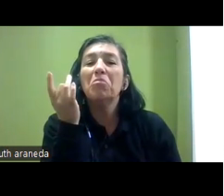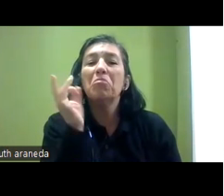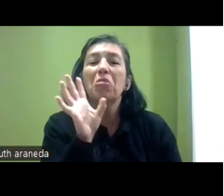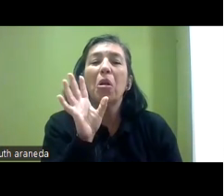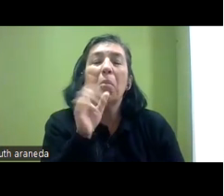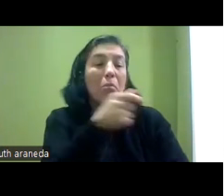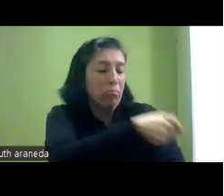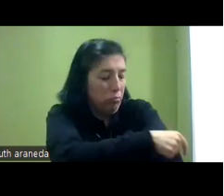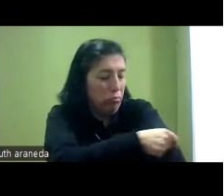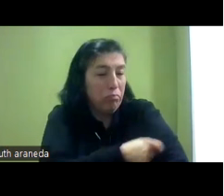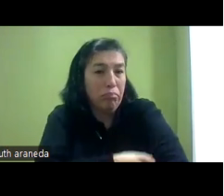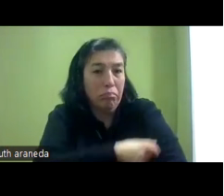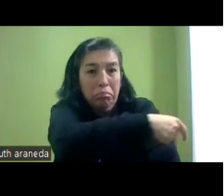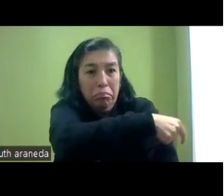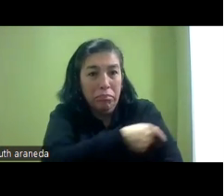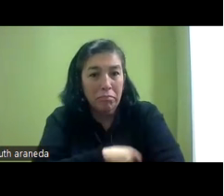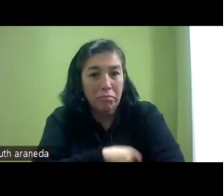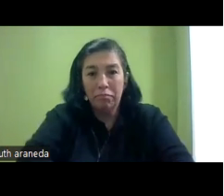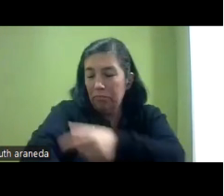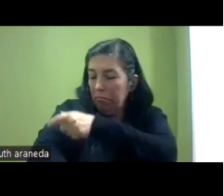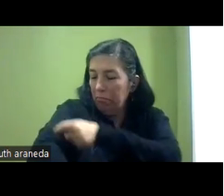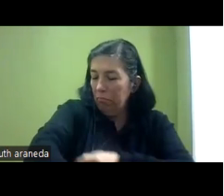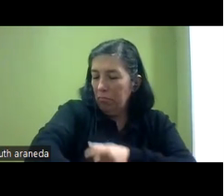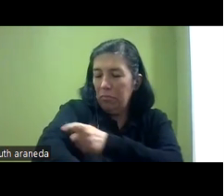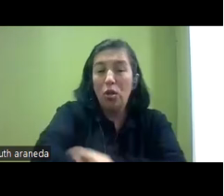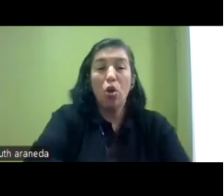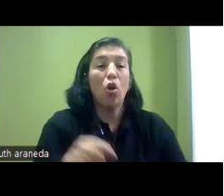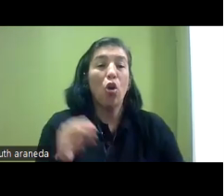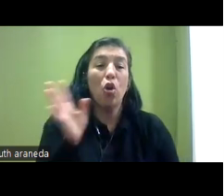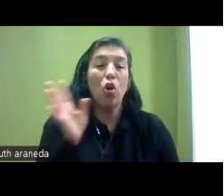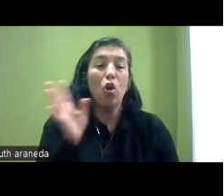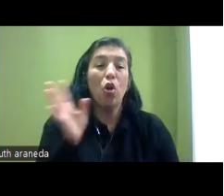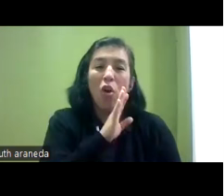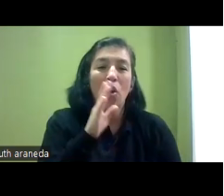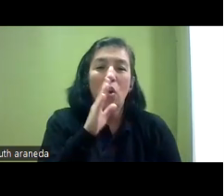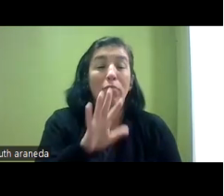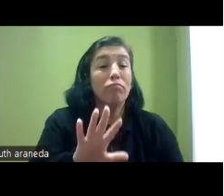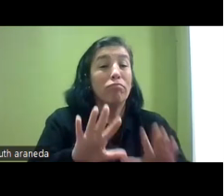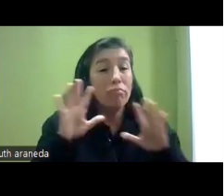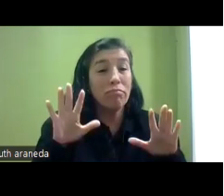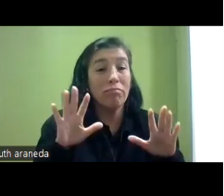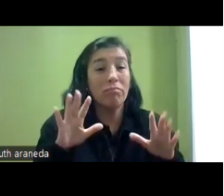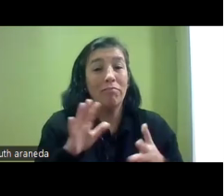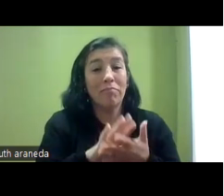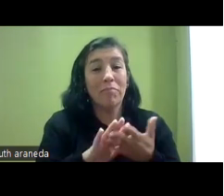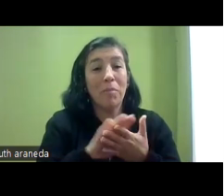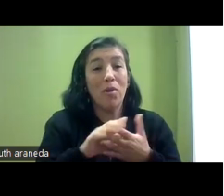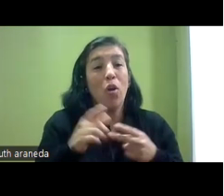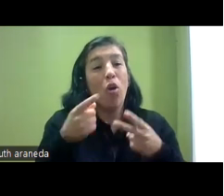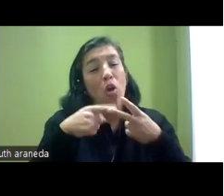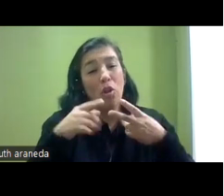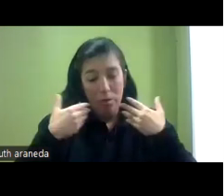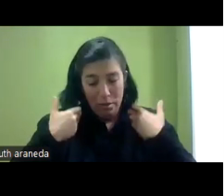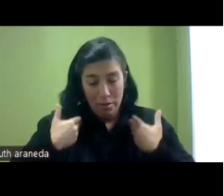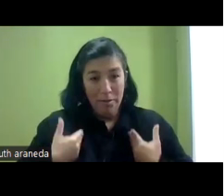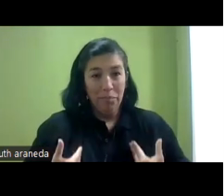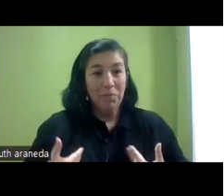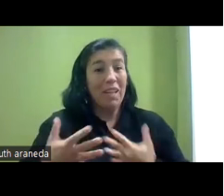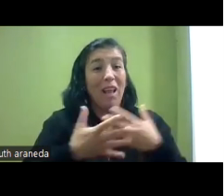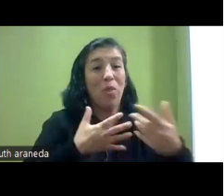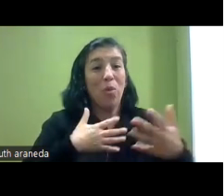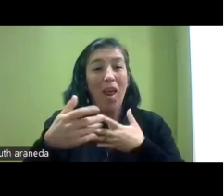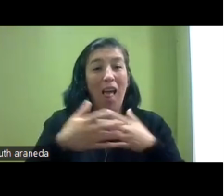unas listas laterales en colores contrastantes con el color natural de la fibra del